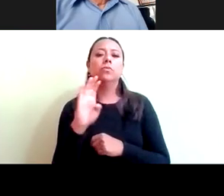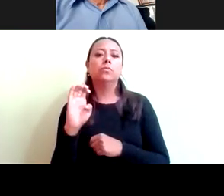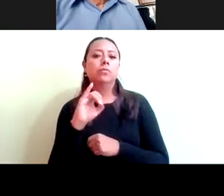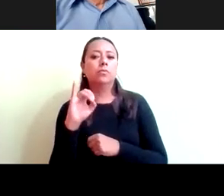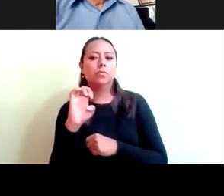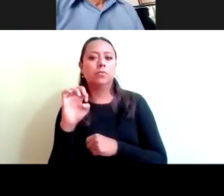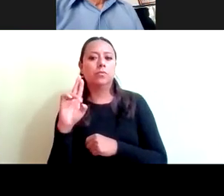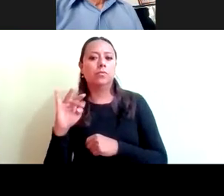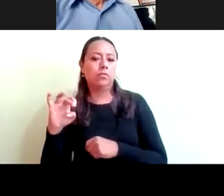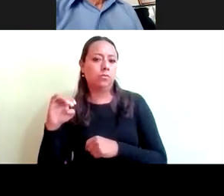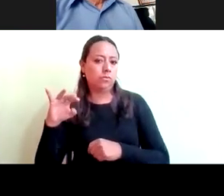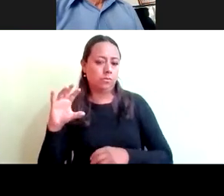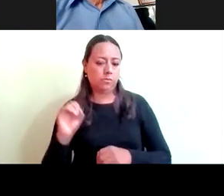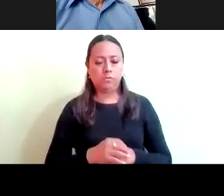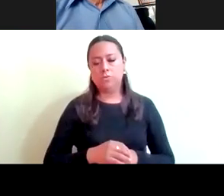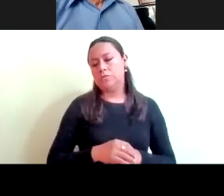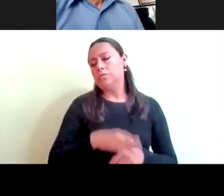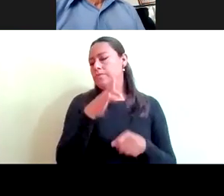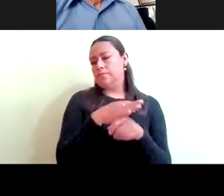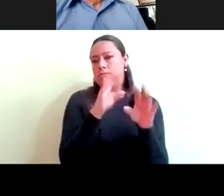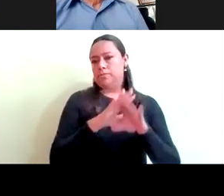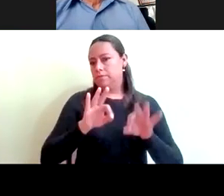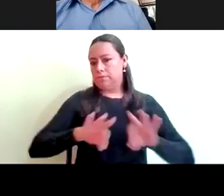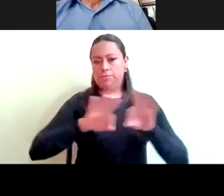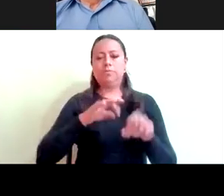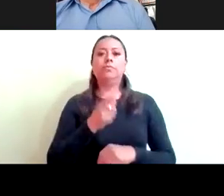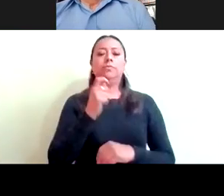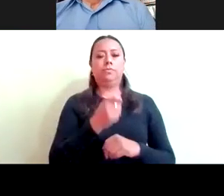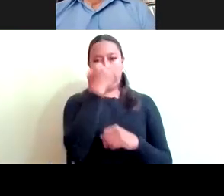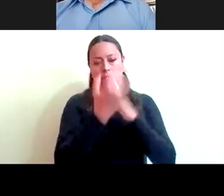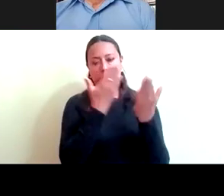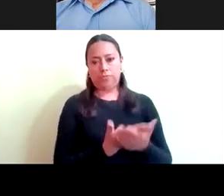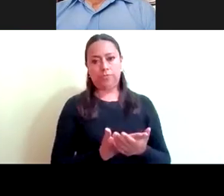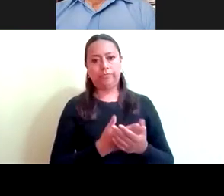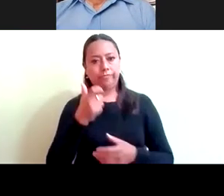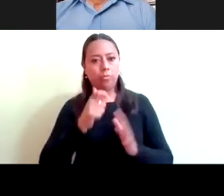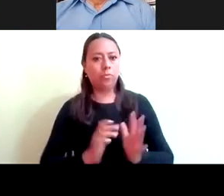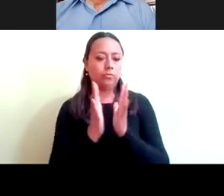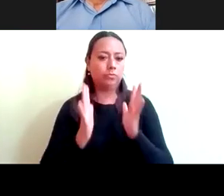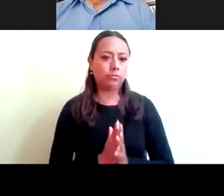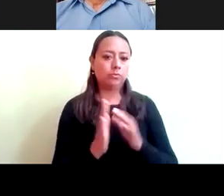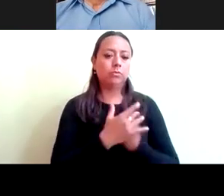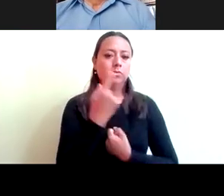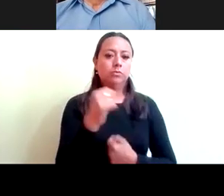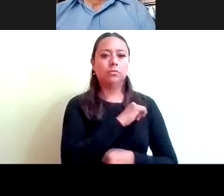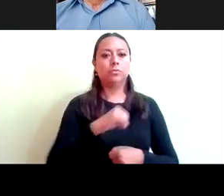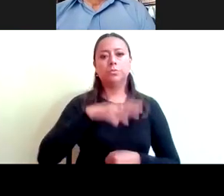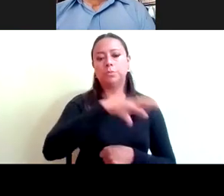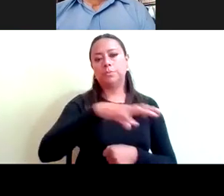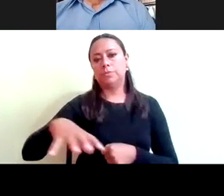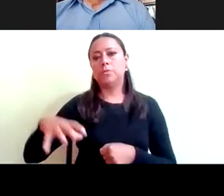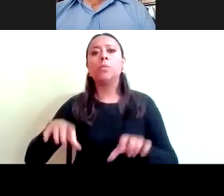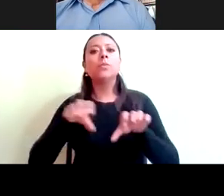esta iniciativa, la utilización del presupuesto participativo por parte de las alcaldías solo será en